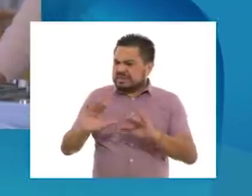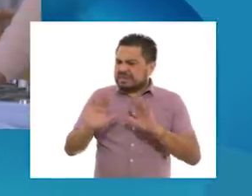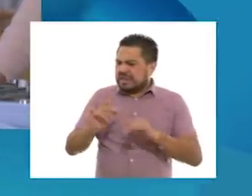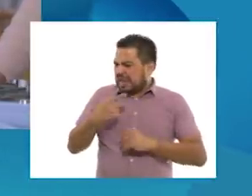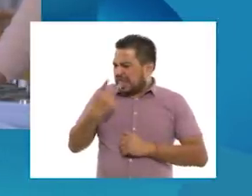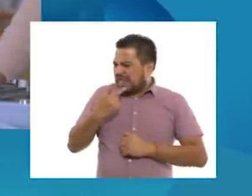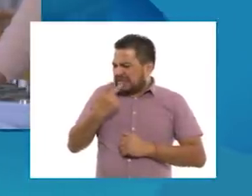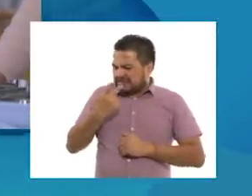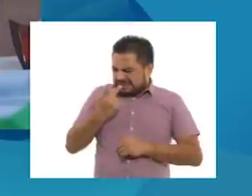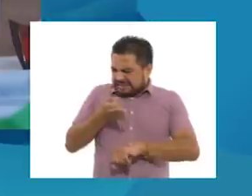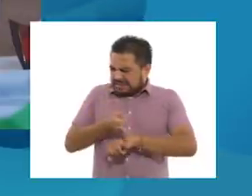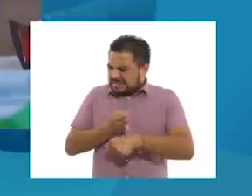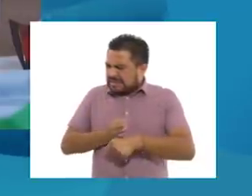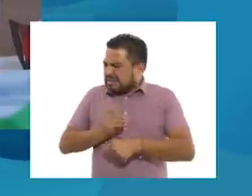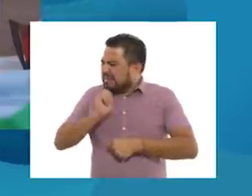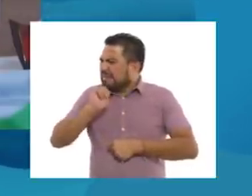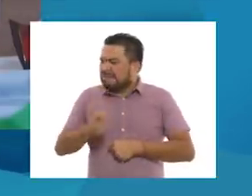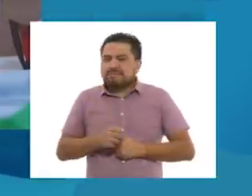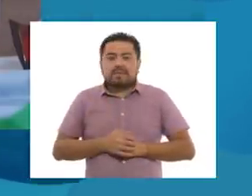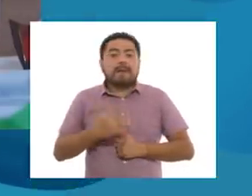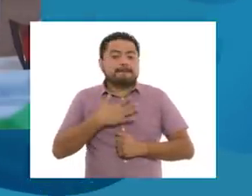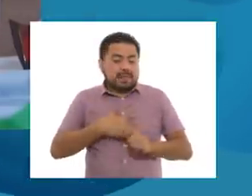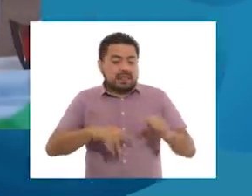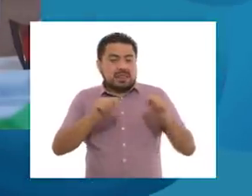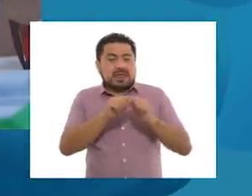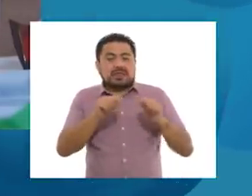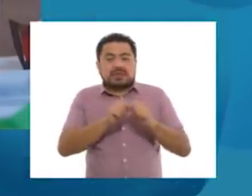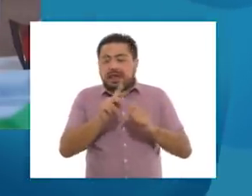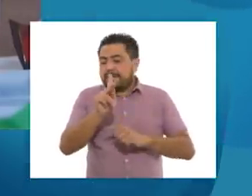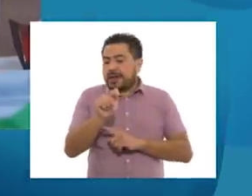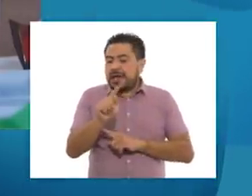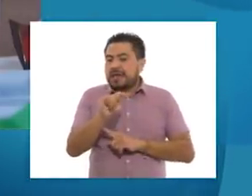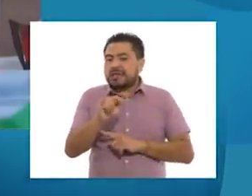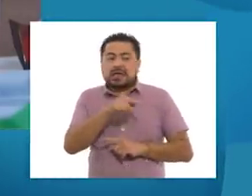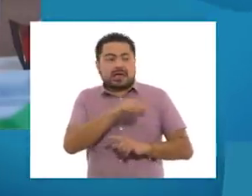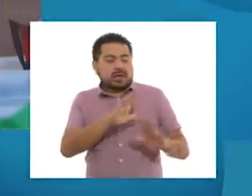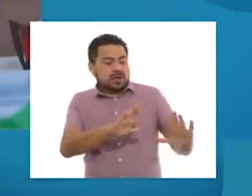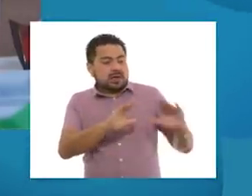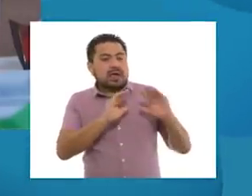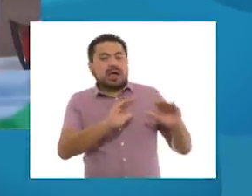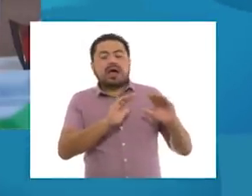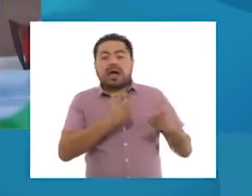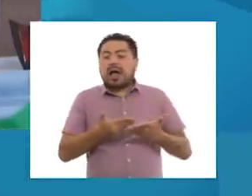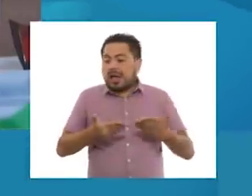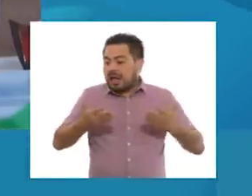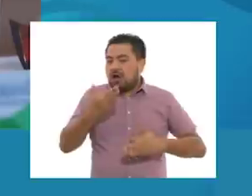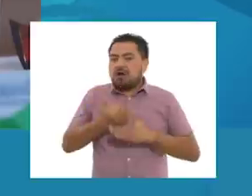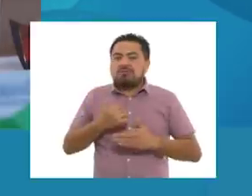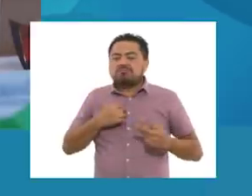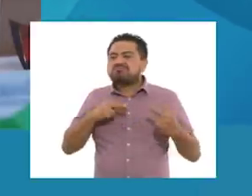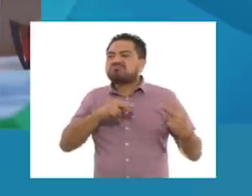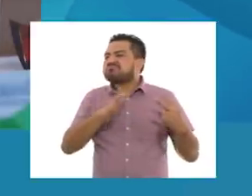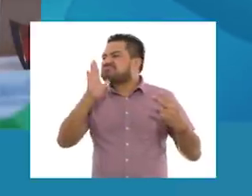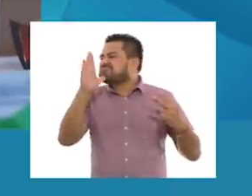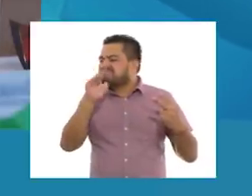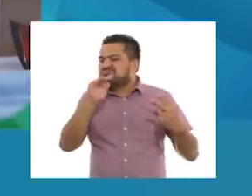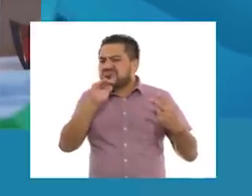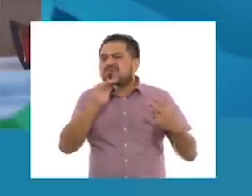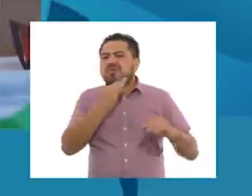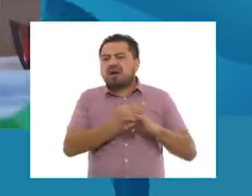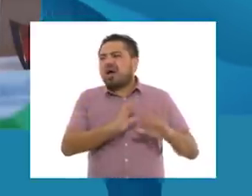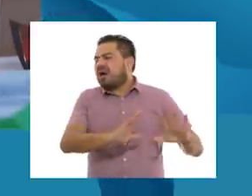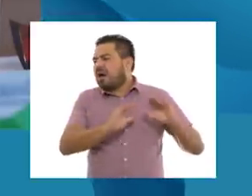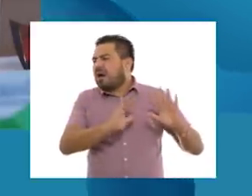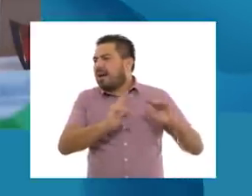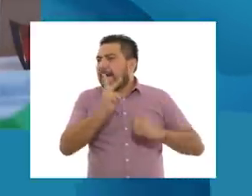de chistoso? Mi tía abuela Patty. Ella me enseñó. Ahora que no la puedo ver en persona, me ha estado